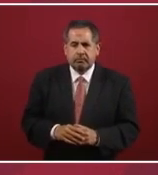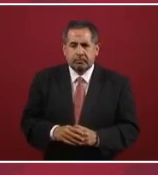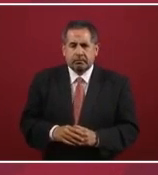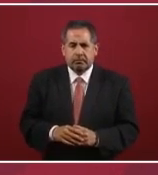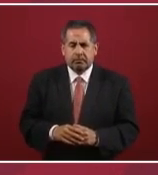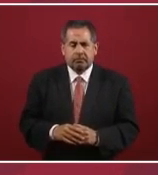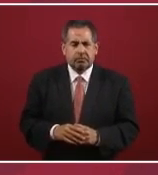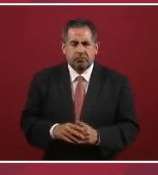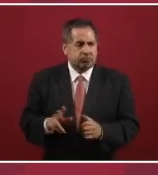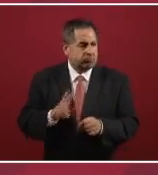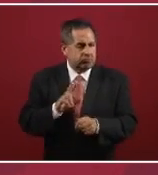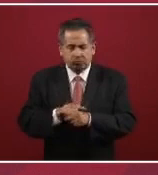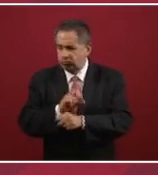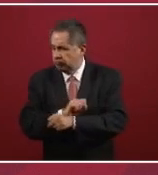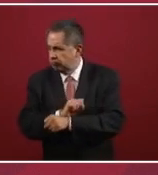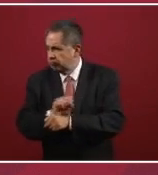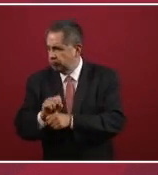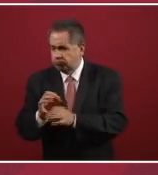básico